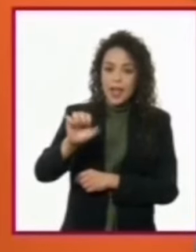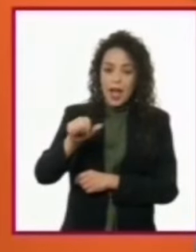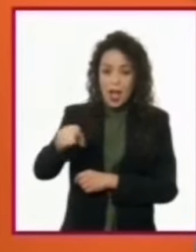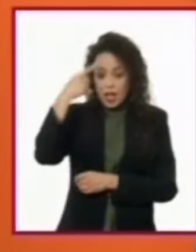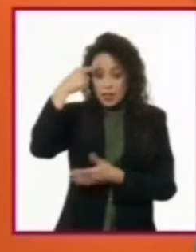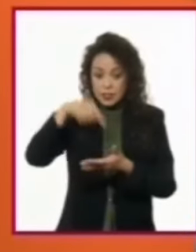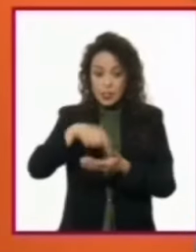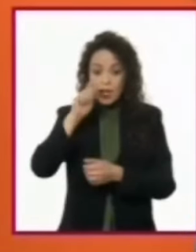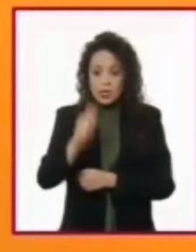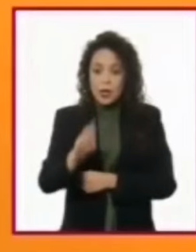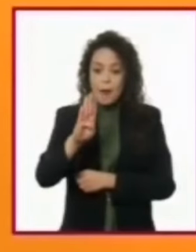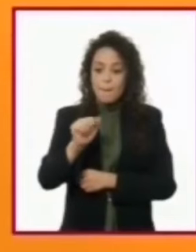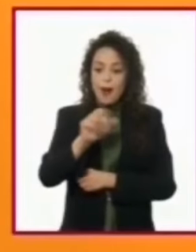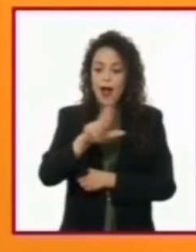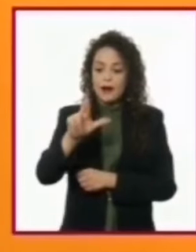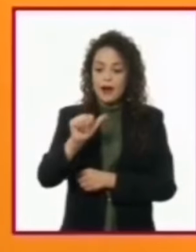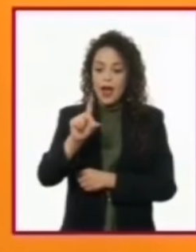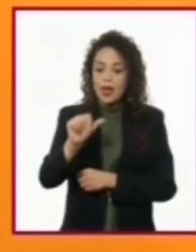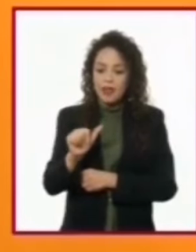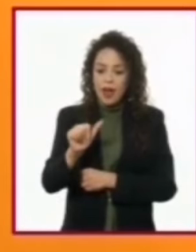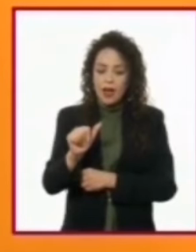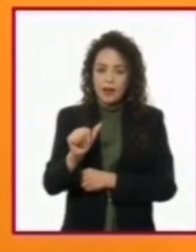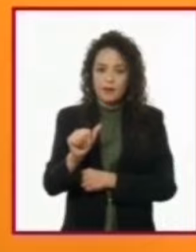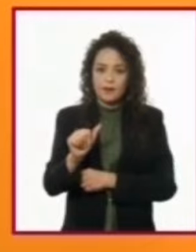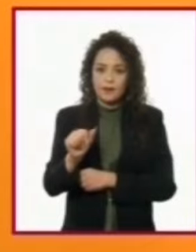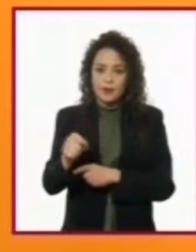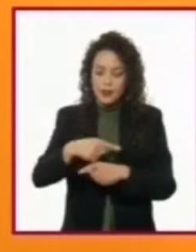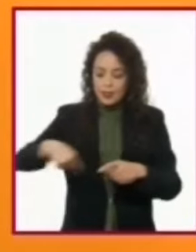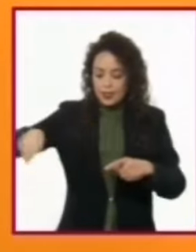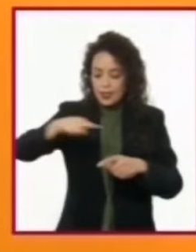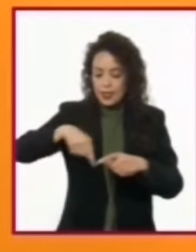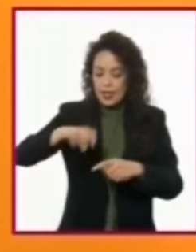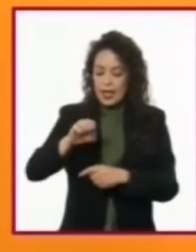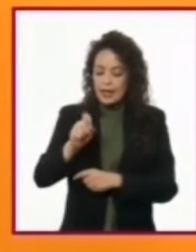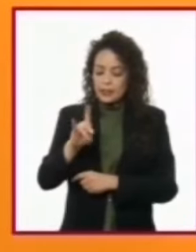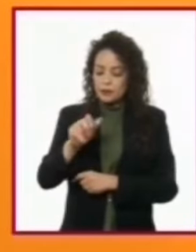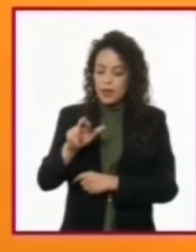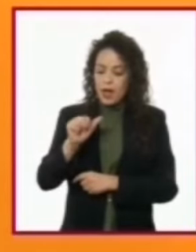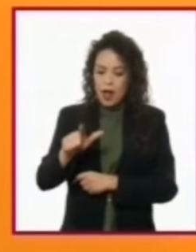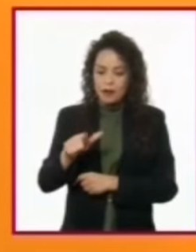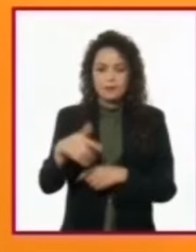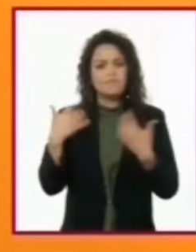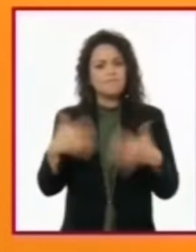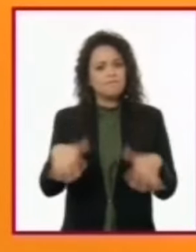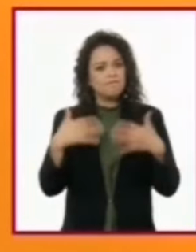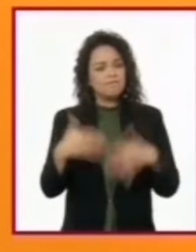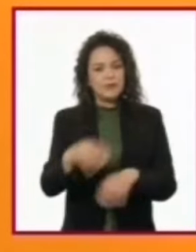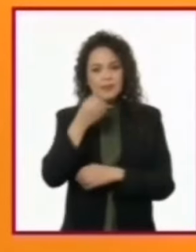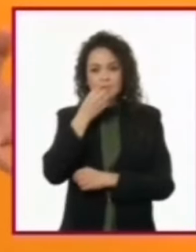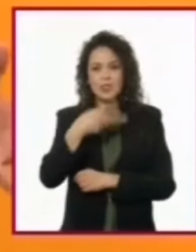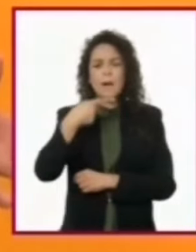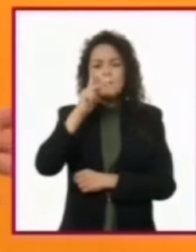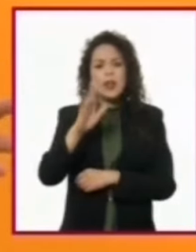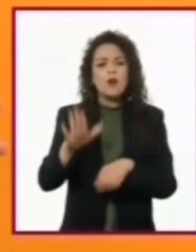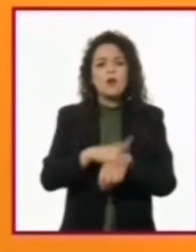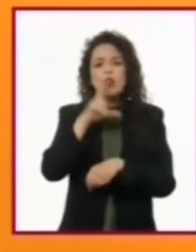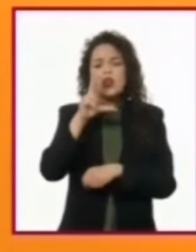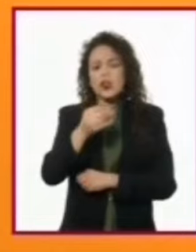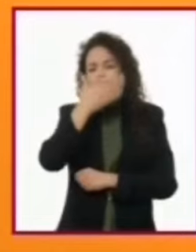una espiral barrada. Es magnífico, maestro, pero me gustaría saber por qué no se tiene seguridad de que la Vía